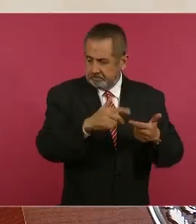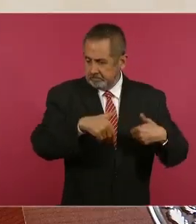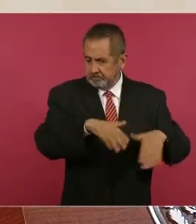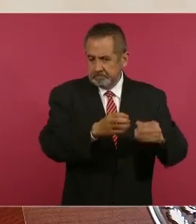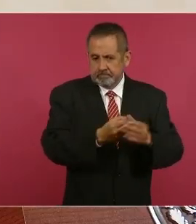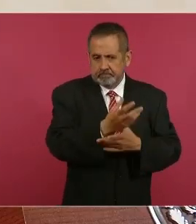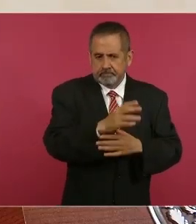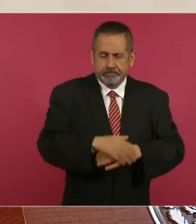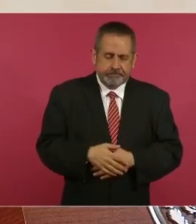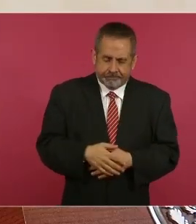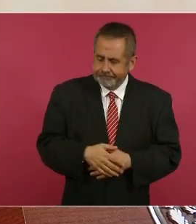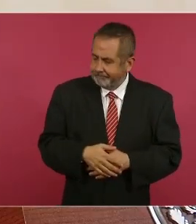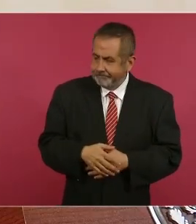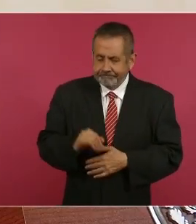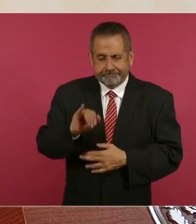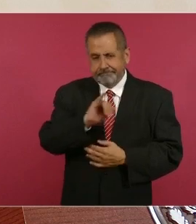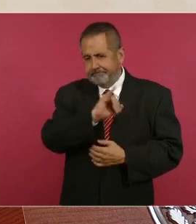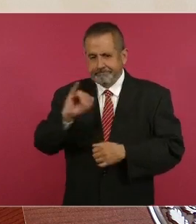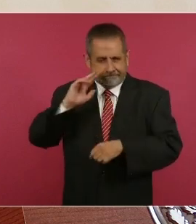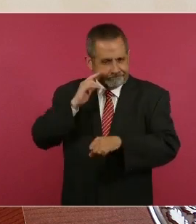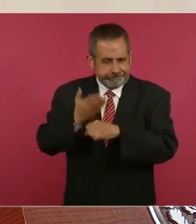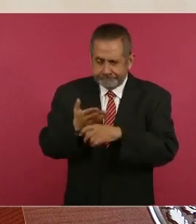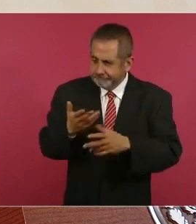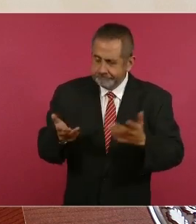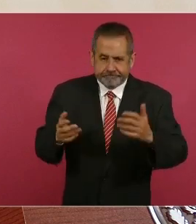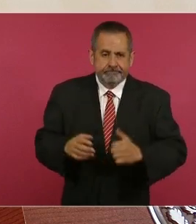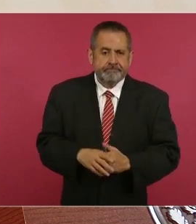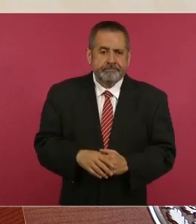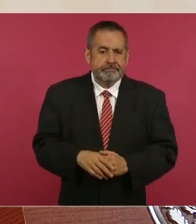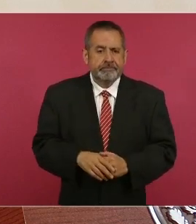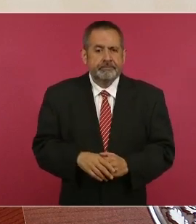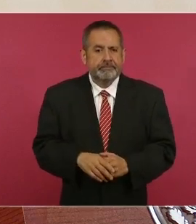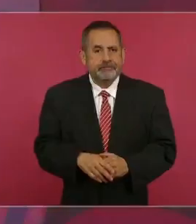Fíjense la gran irresponsabilidad o